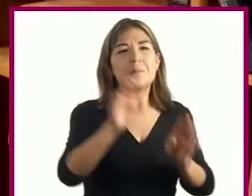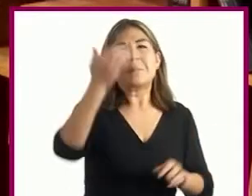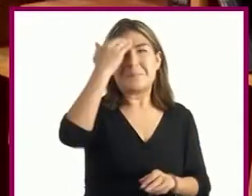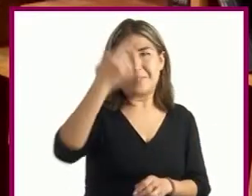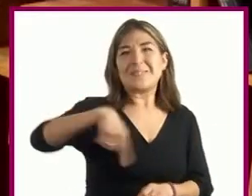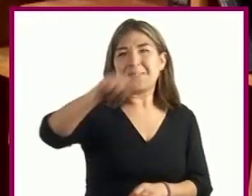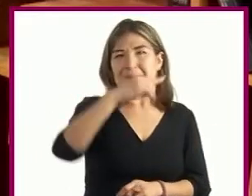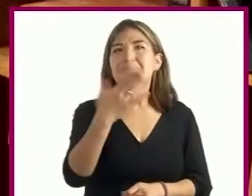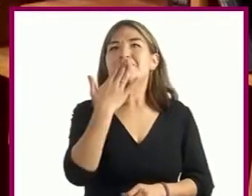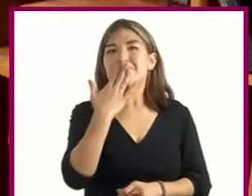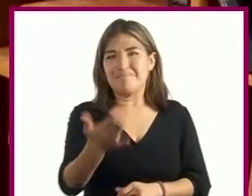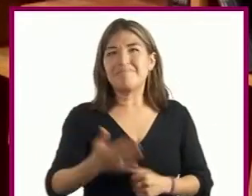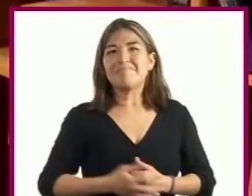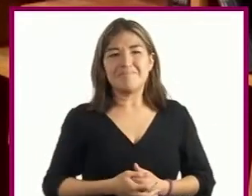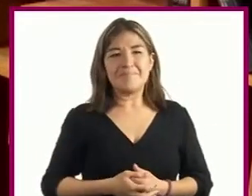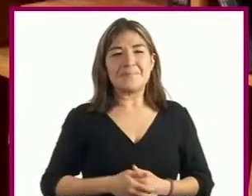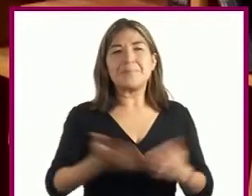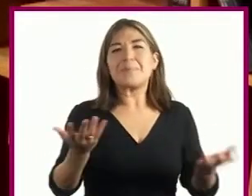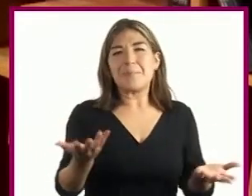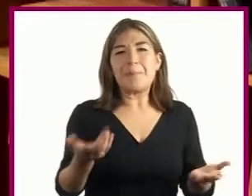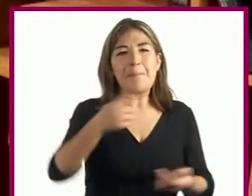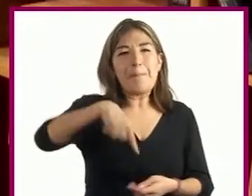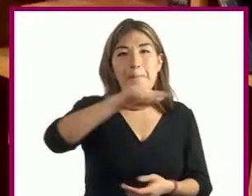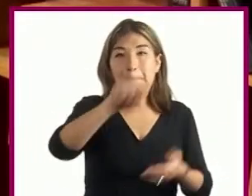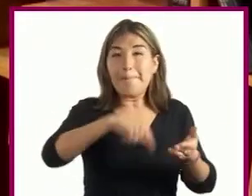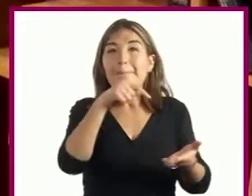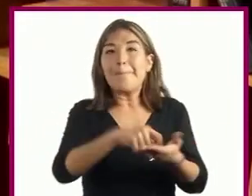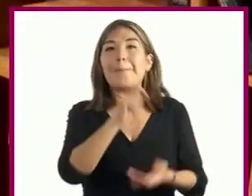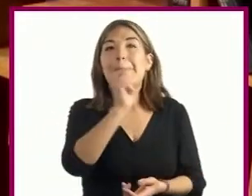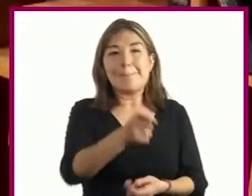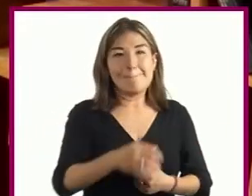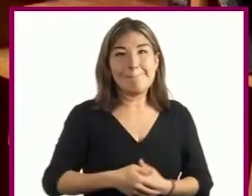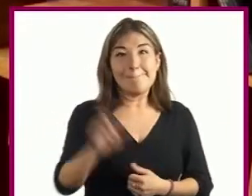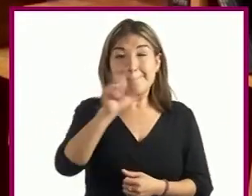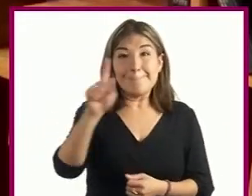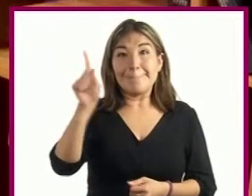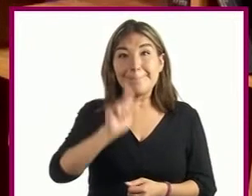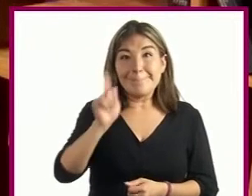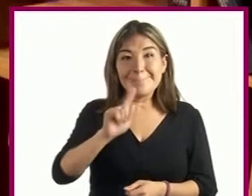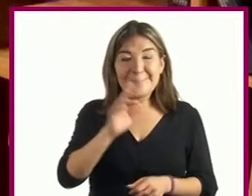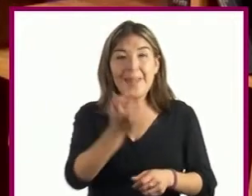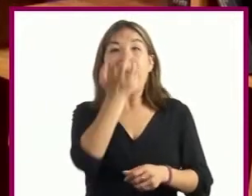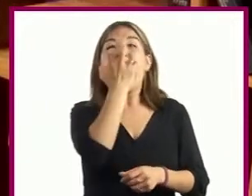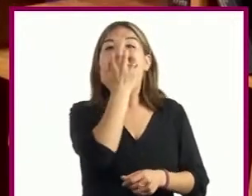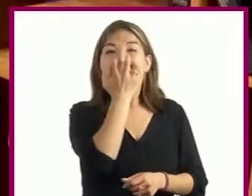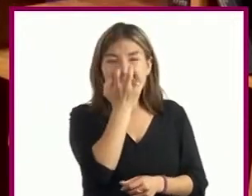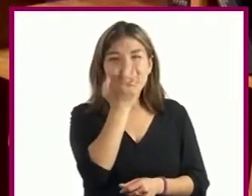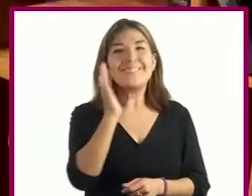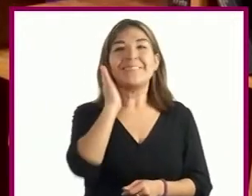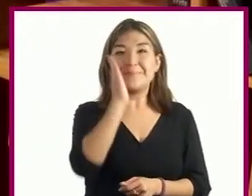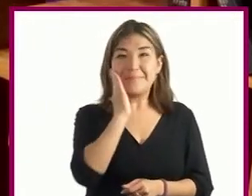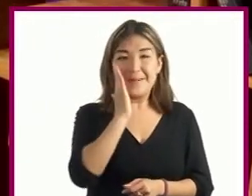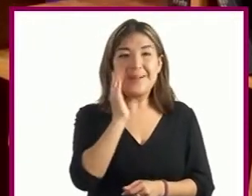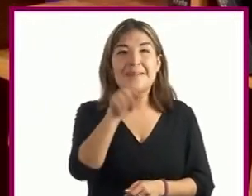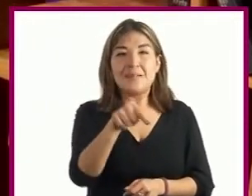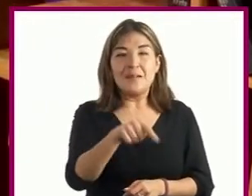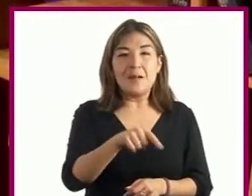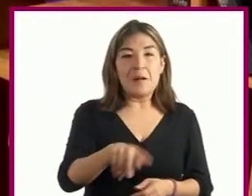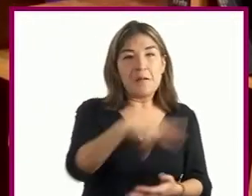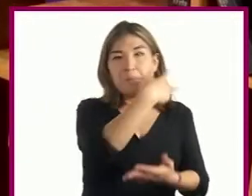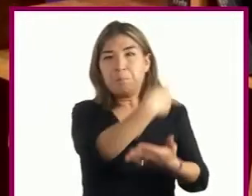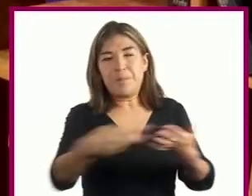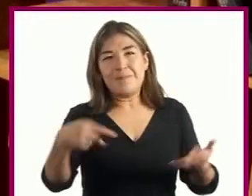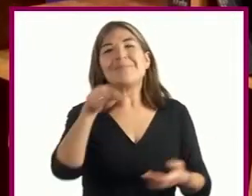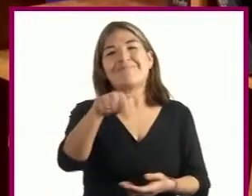bien, claro. Es claro que el lugar físico, cuando Blancanieves muerde la manzana envenenada y cae, es